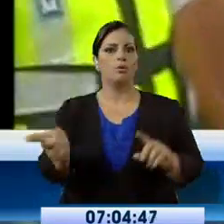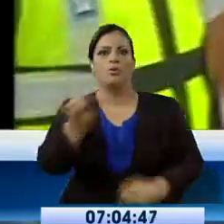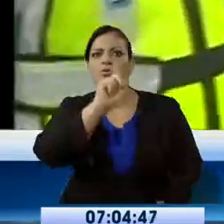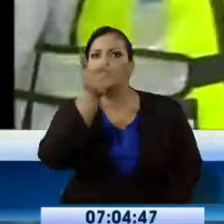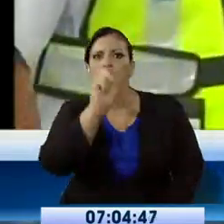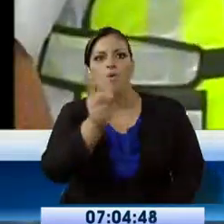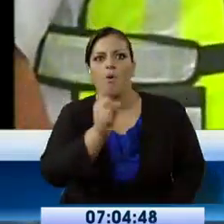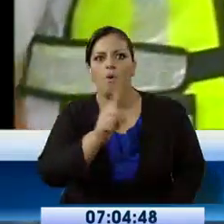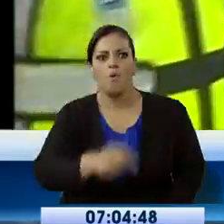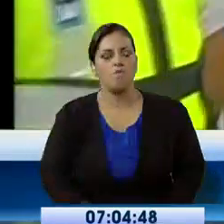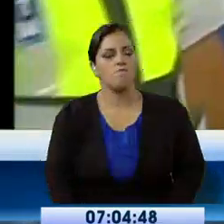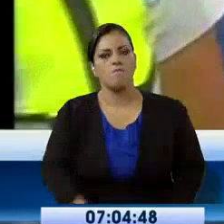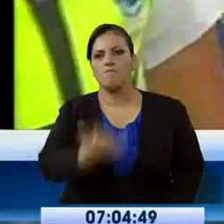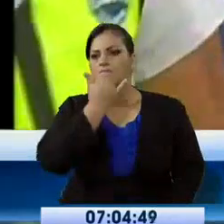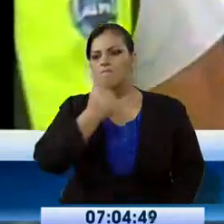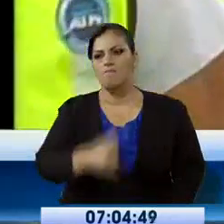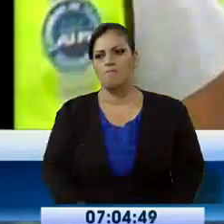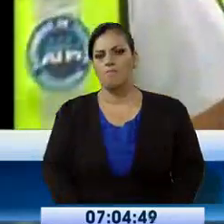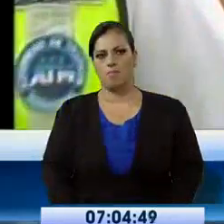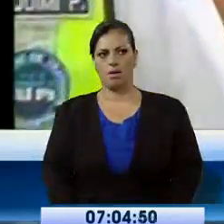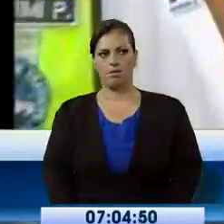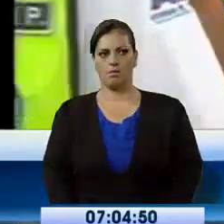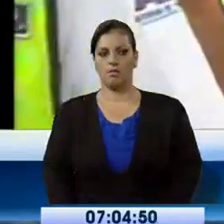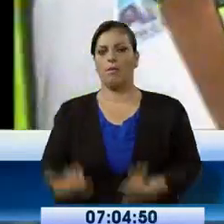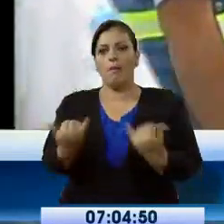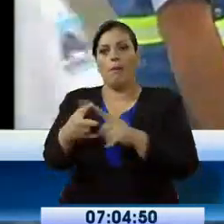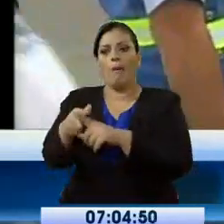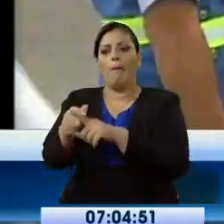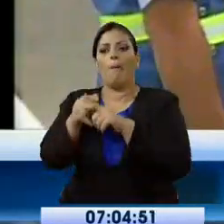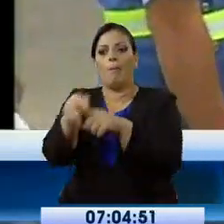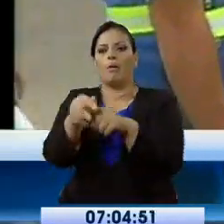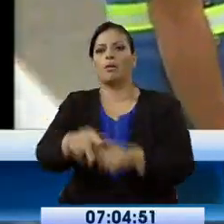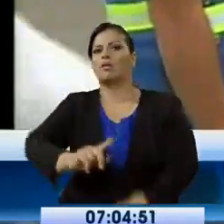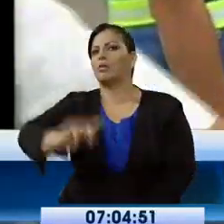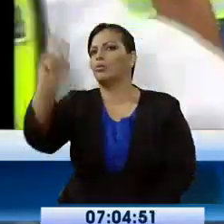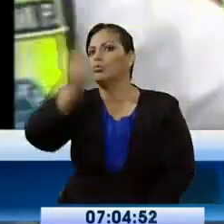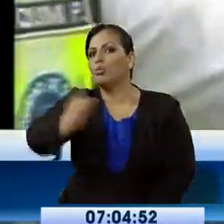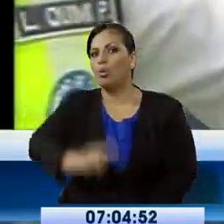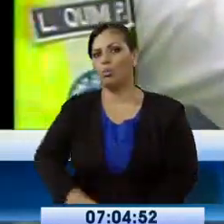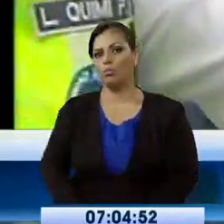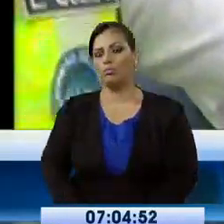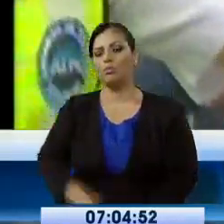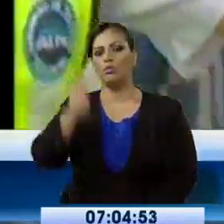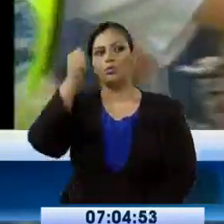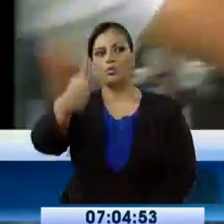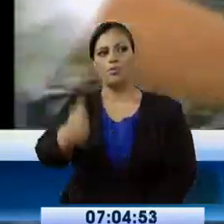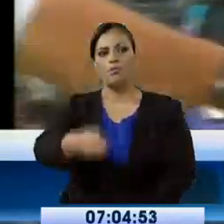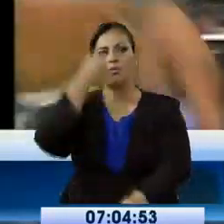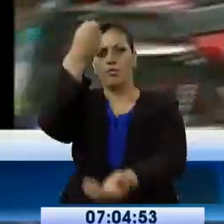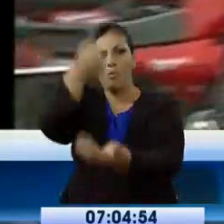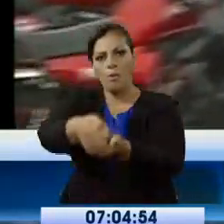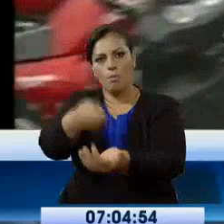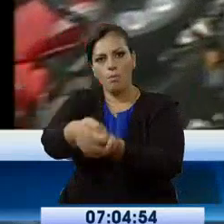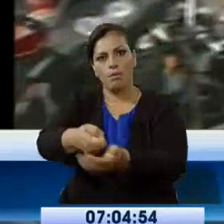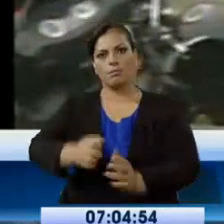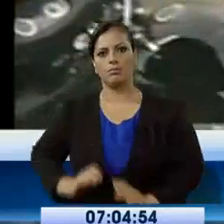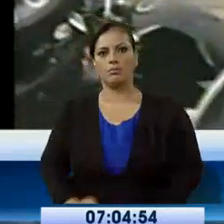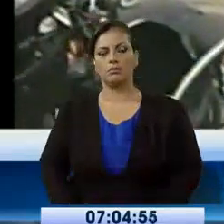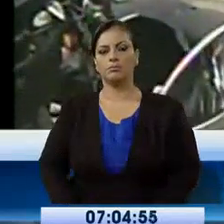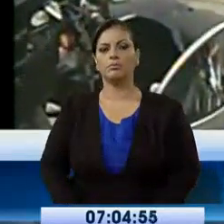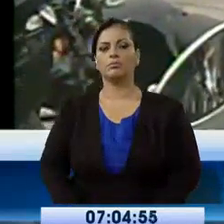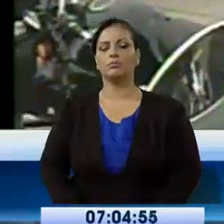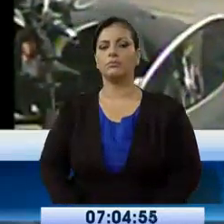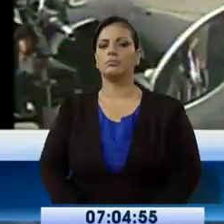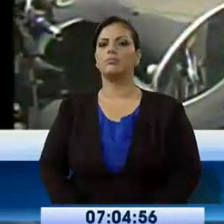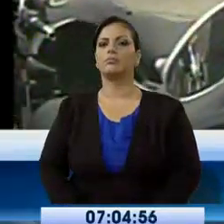le preste unos $20 para que vaya a comprar uno nuevo mejor. Que le haga el favor bien hecho, dígale. Siguen llegando las motocicletas retenidas a este lugar. Vamos